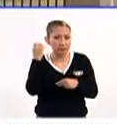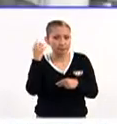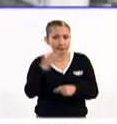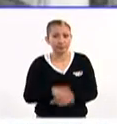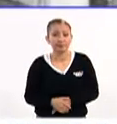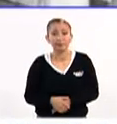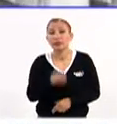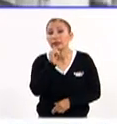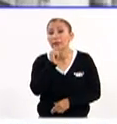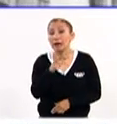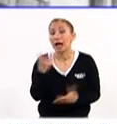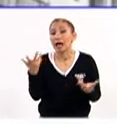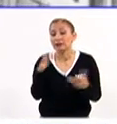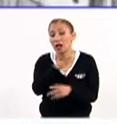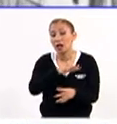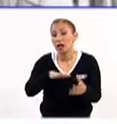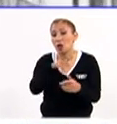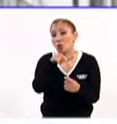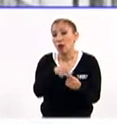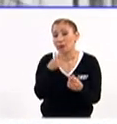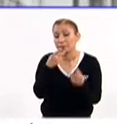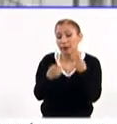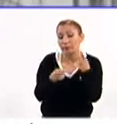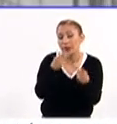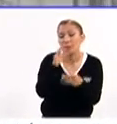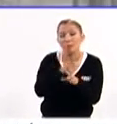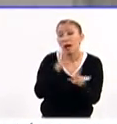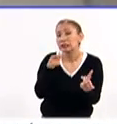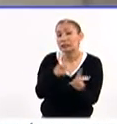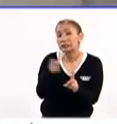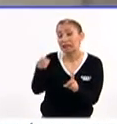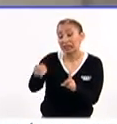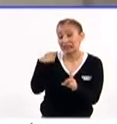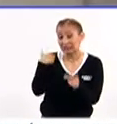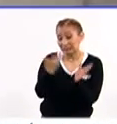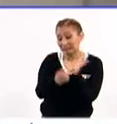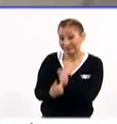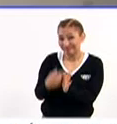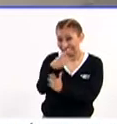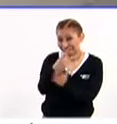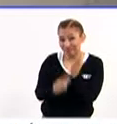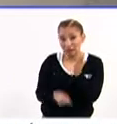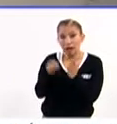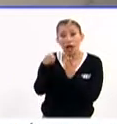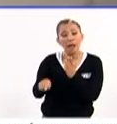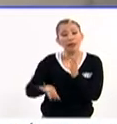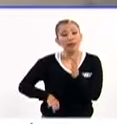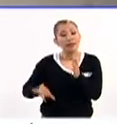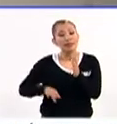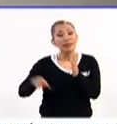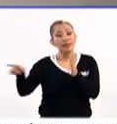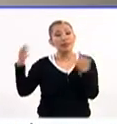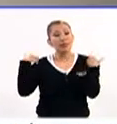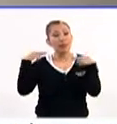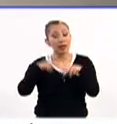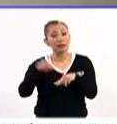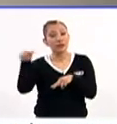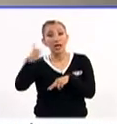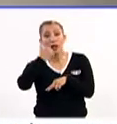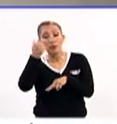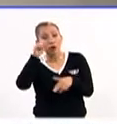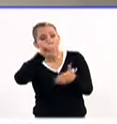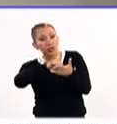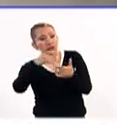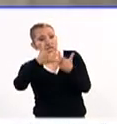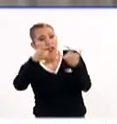seminario. Además de crear un espacio de diálogo, la principal virtud de la oferta de este programa es el interés de académicos y alumnos en el